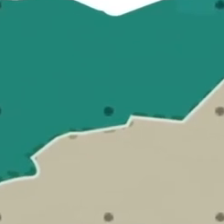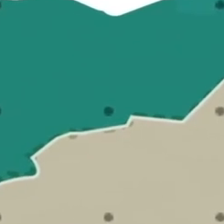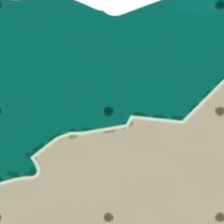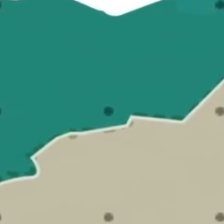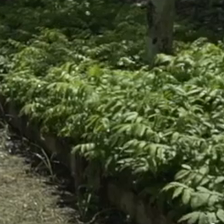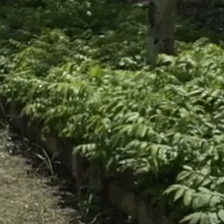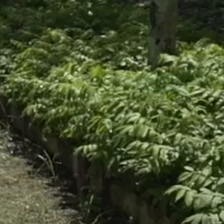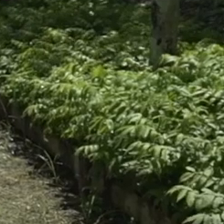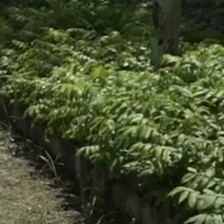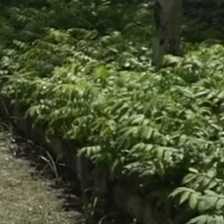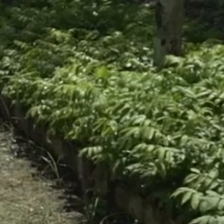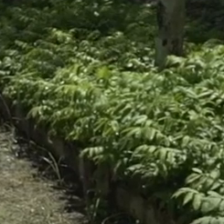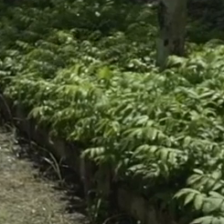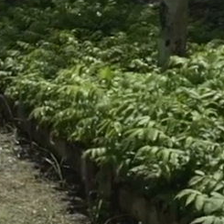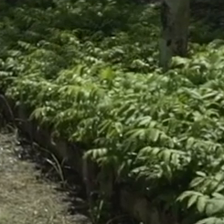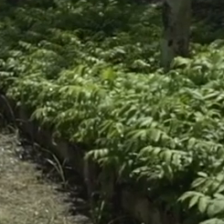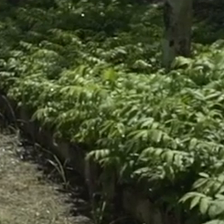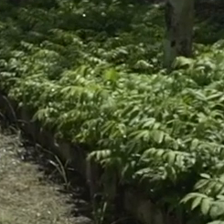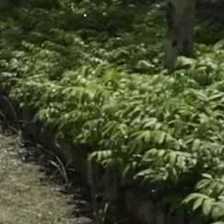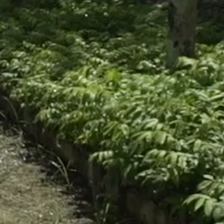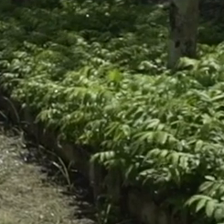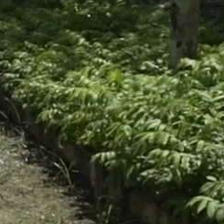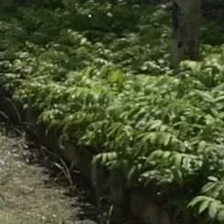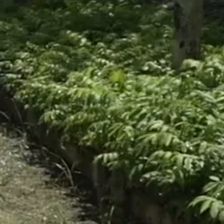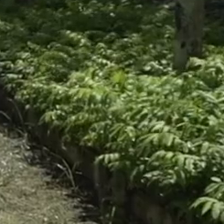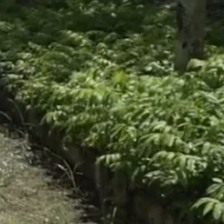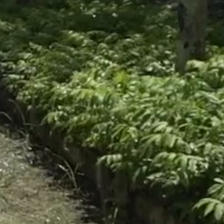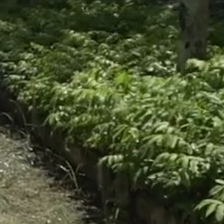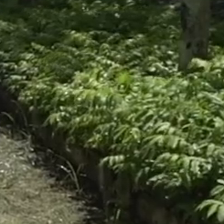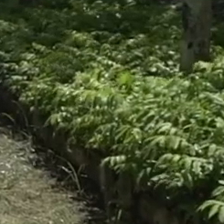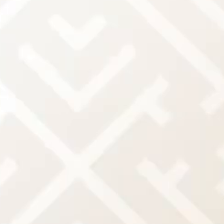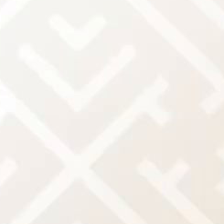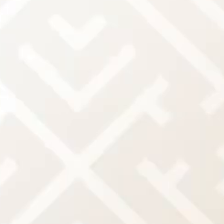El Tren Maya nos une para sembrar las bases del desarrollo.